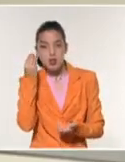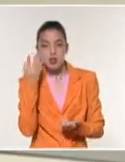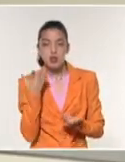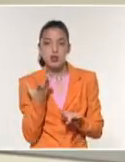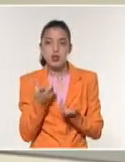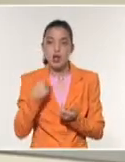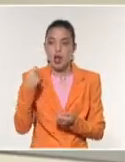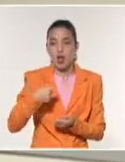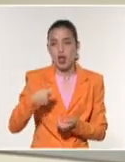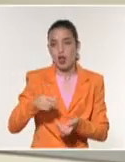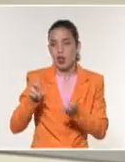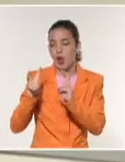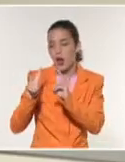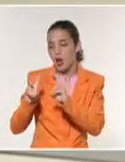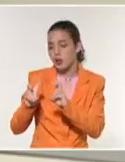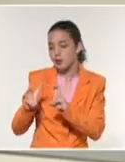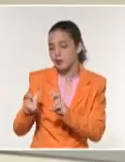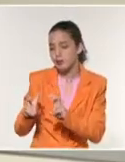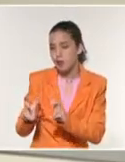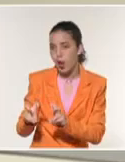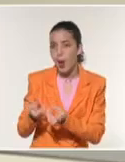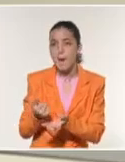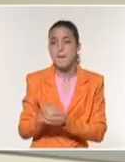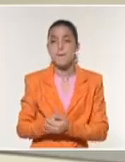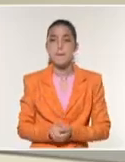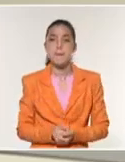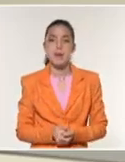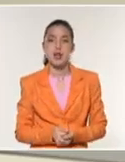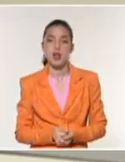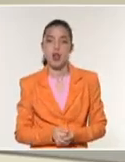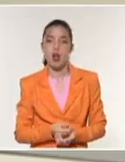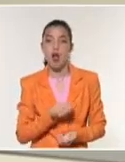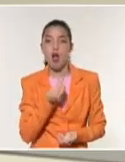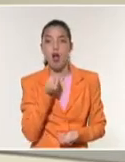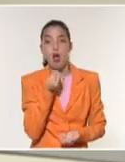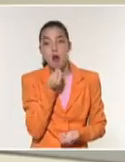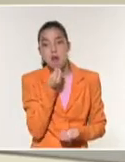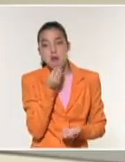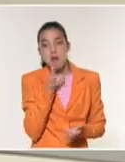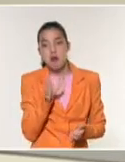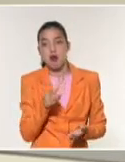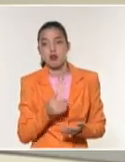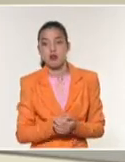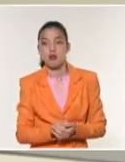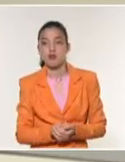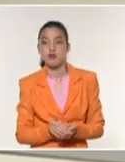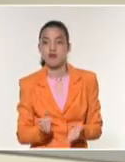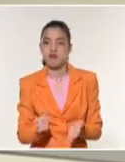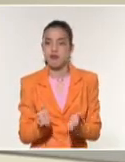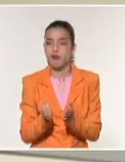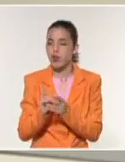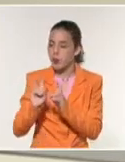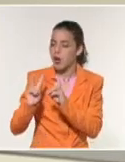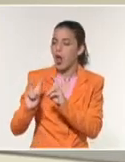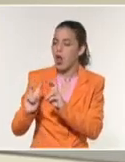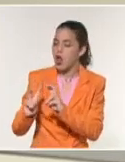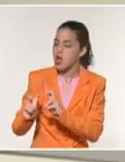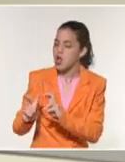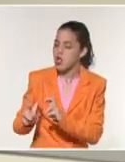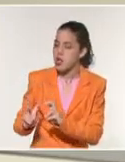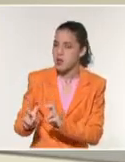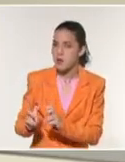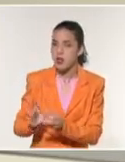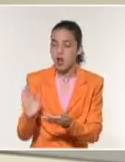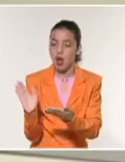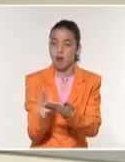estas actitudes que han tenido, que pudieran ser constitutivas de delito, le corresponderá investigarlo, hacer el expediente